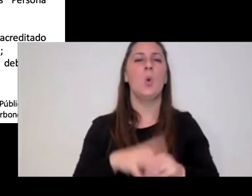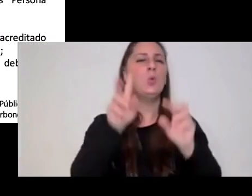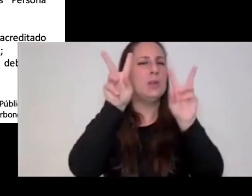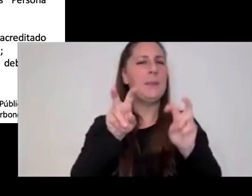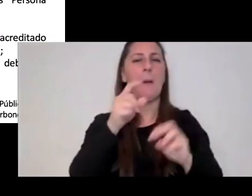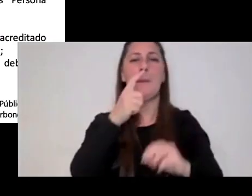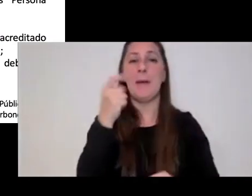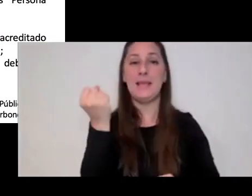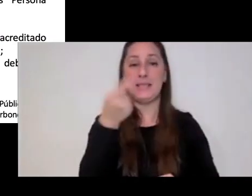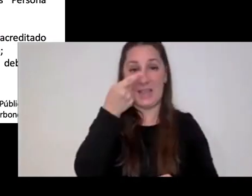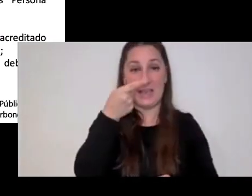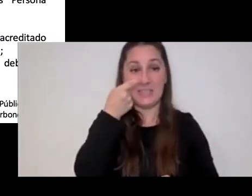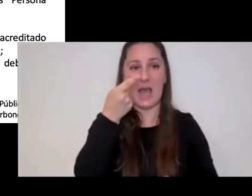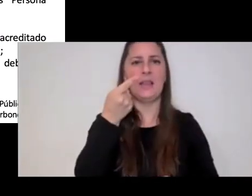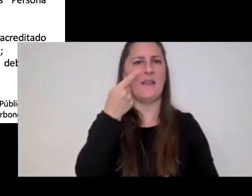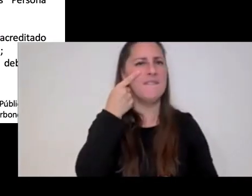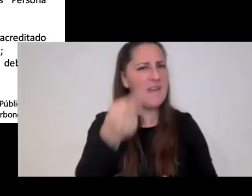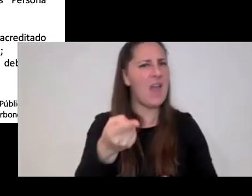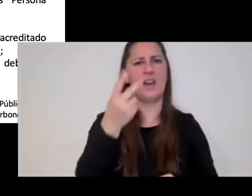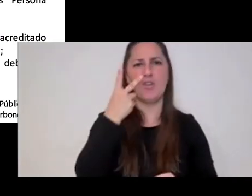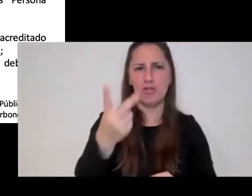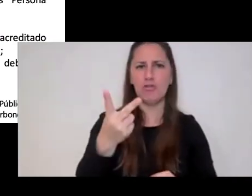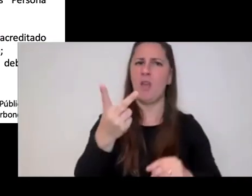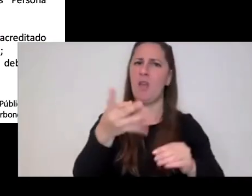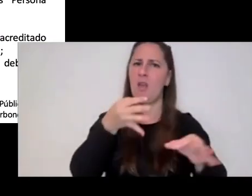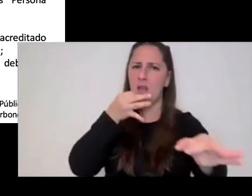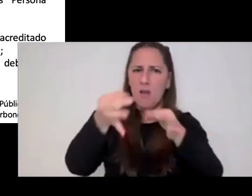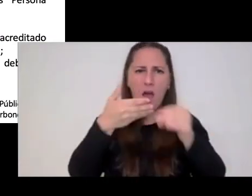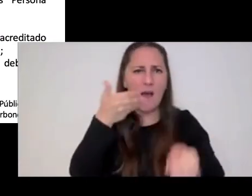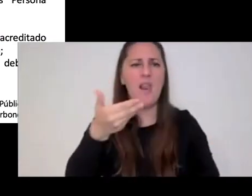ver, reconocer, hablar y tal vez entender